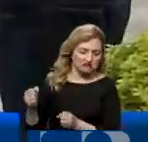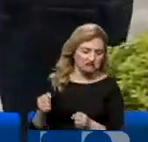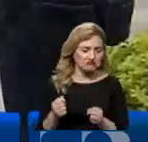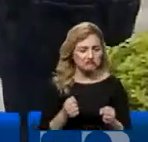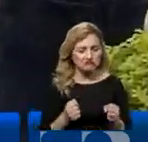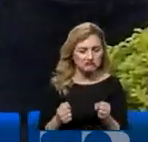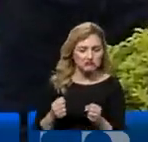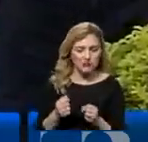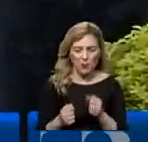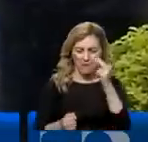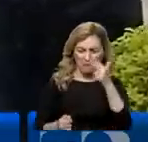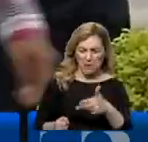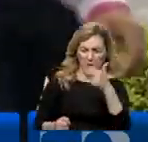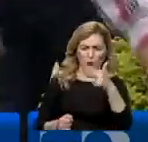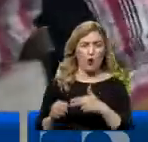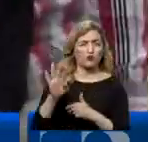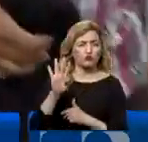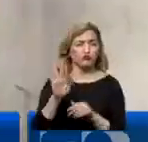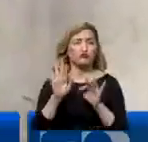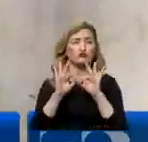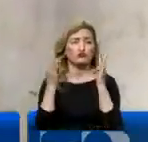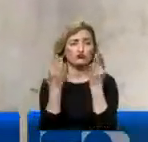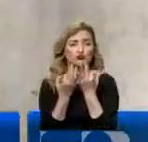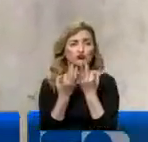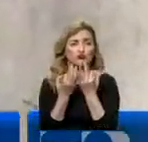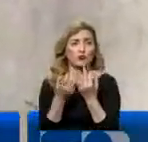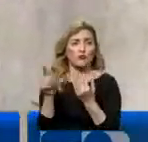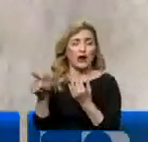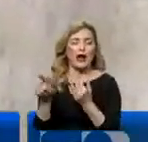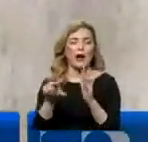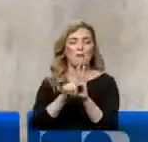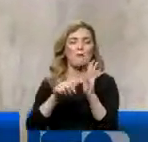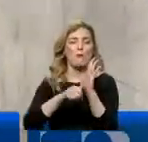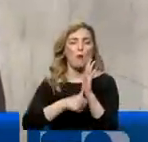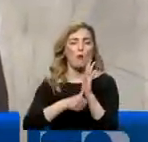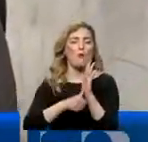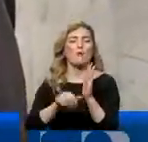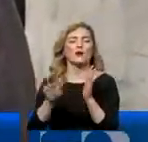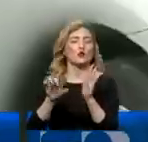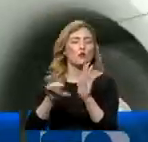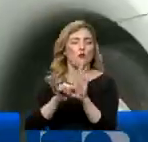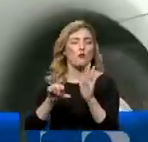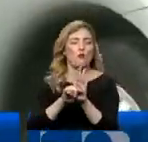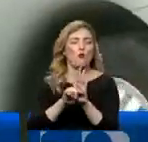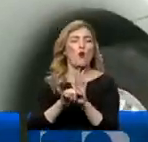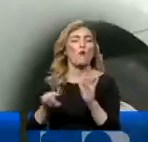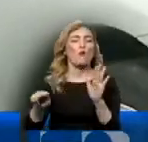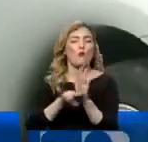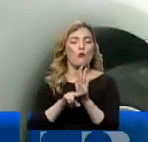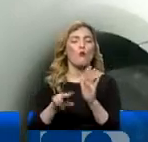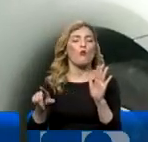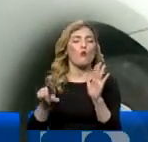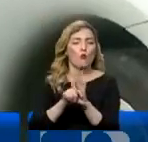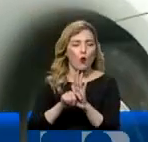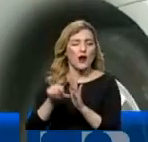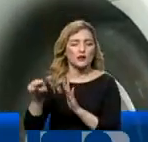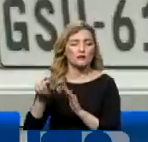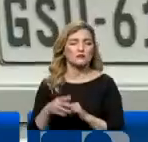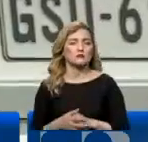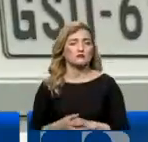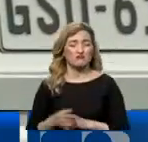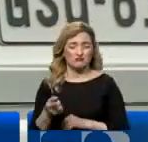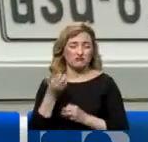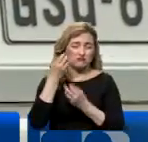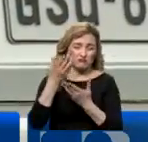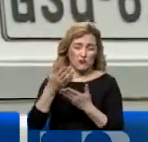Familiares del occiso esta mañana estaban en la morgue del laboratorio de criminalística. Ellos mencionaron a los agentes de la DINASET que su ser querido días